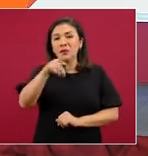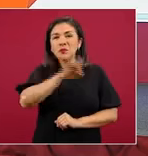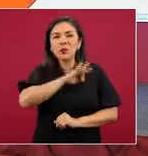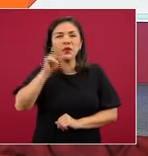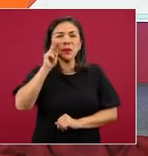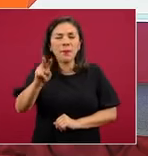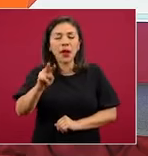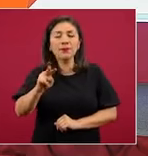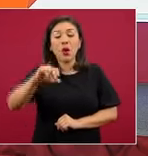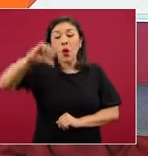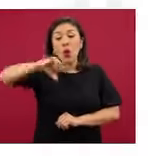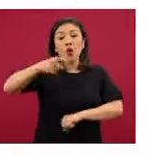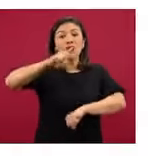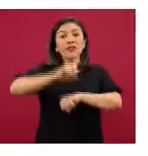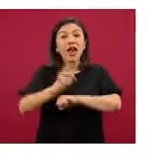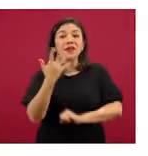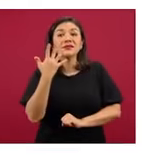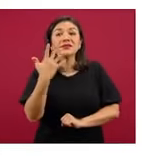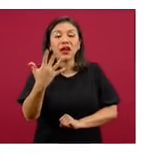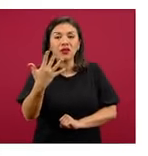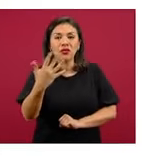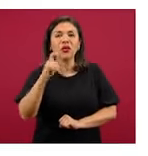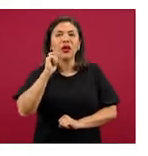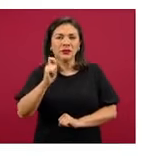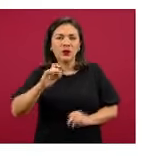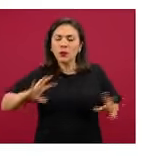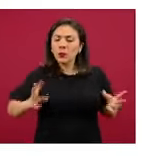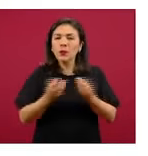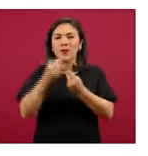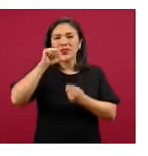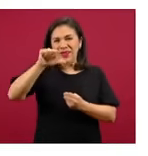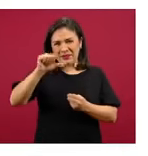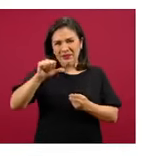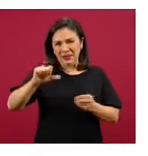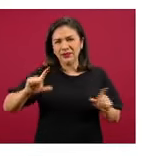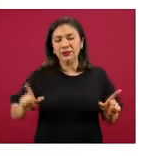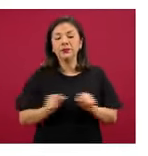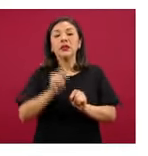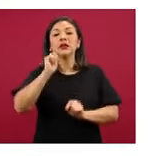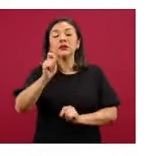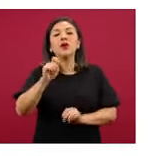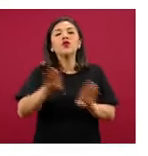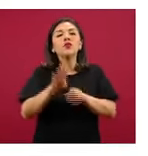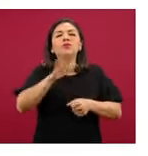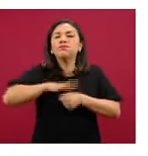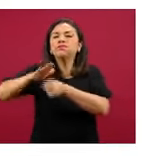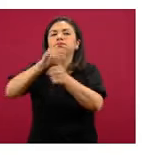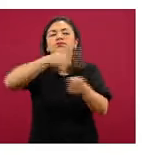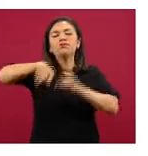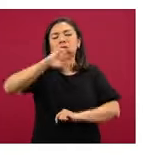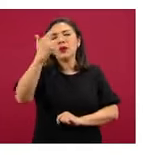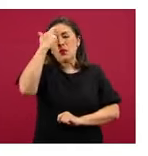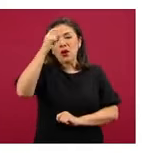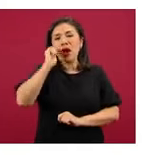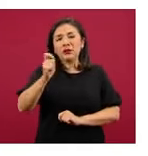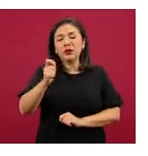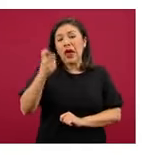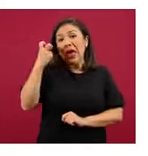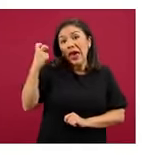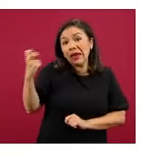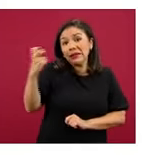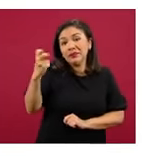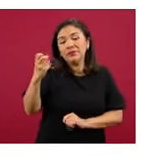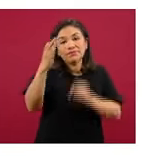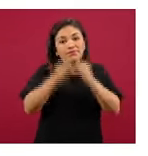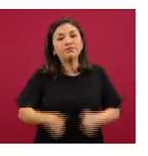hace ya, hoy es el día 5 de 16, es un recordatorio de esta campaña del